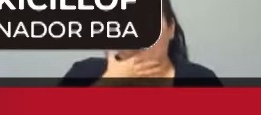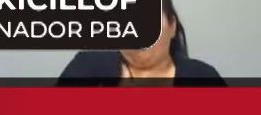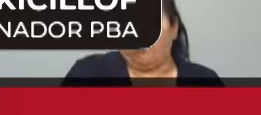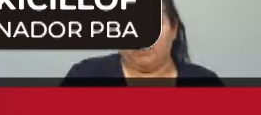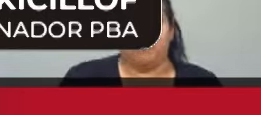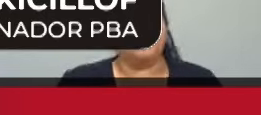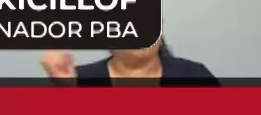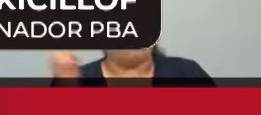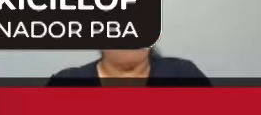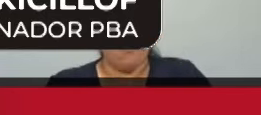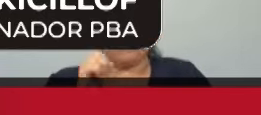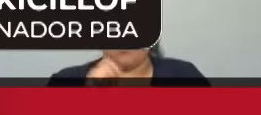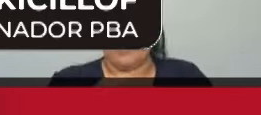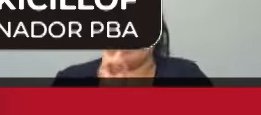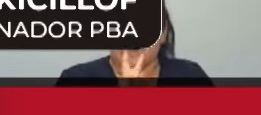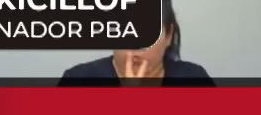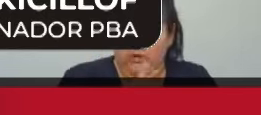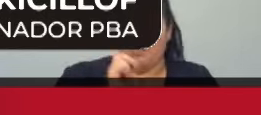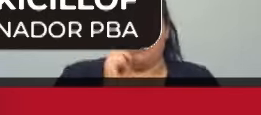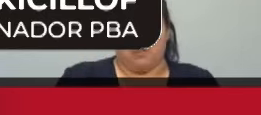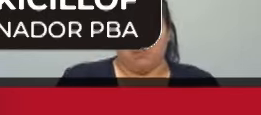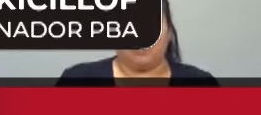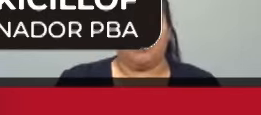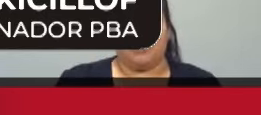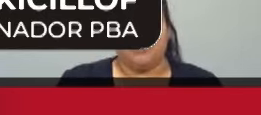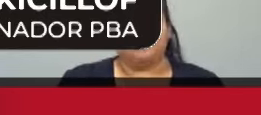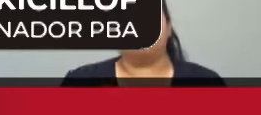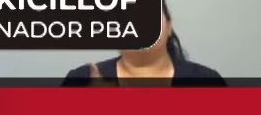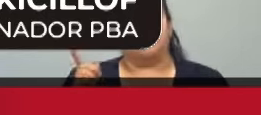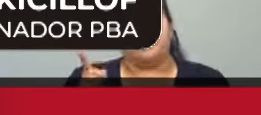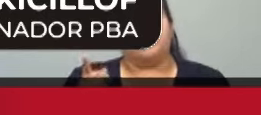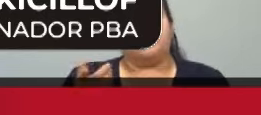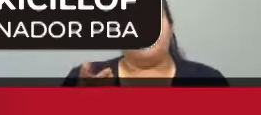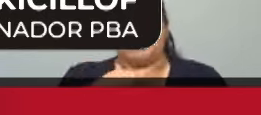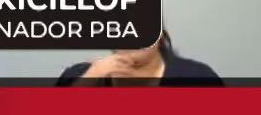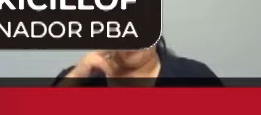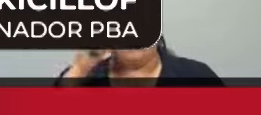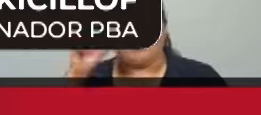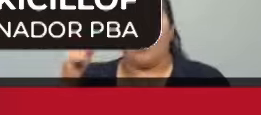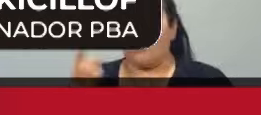de Seguridad, además, Javier, se rinde... ¿Dónde está?